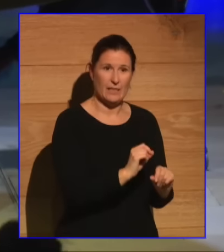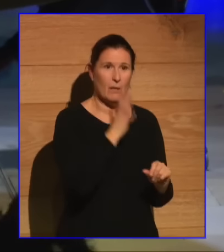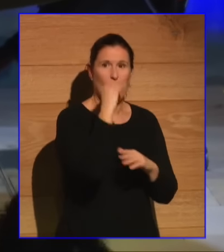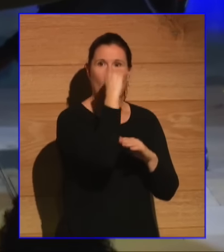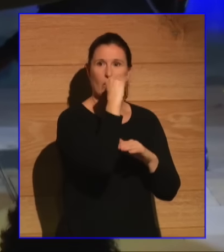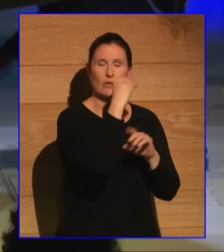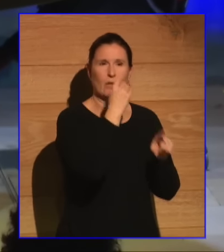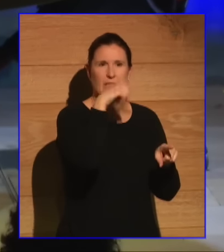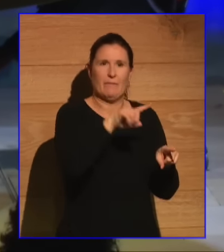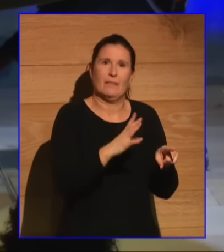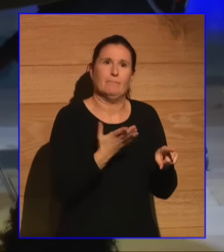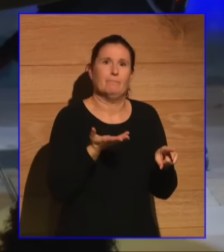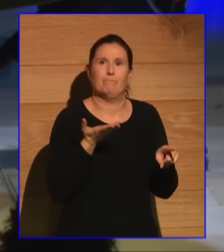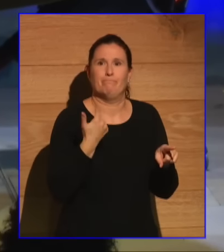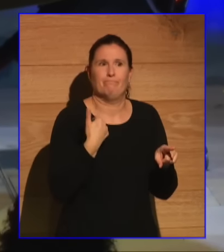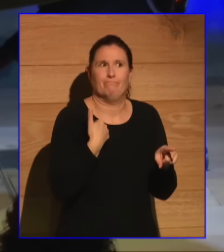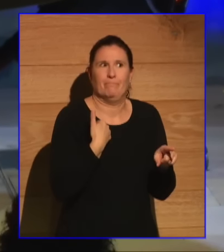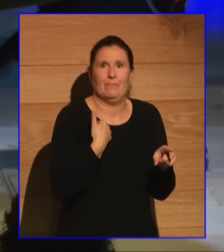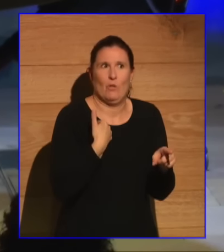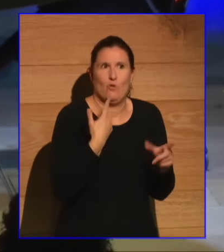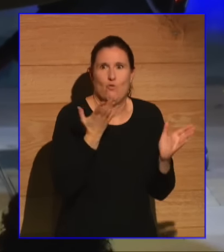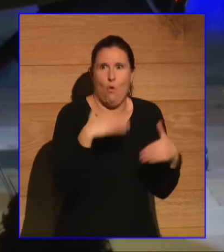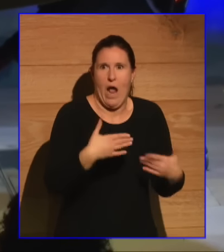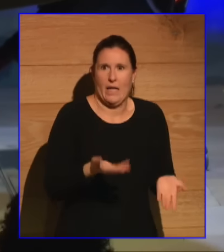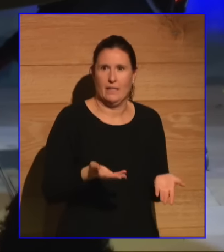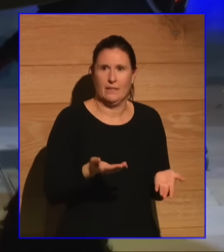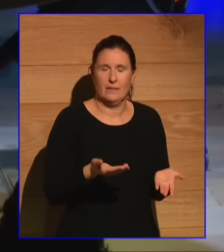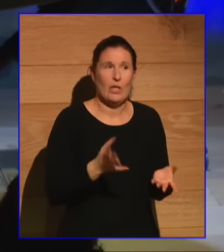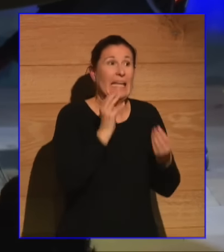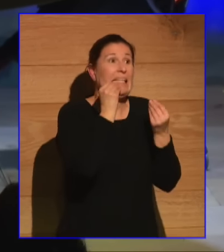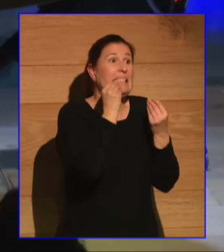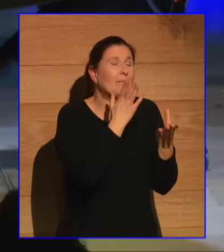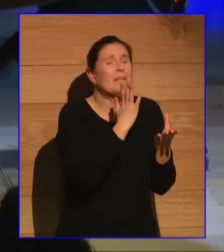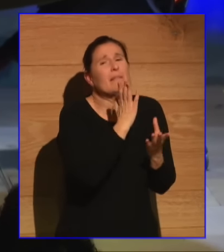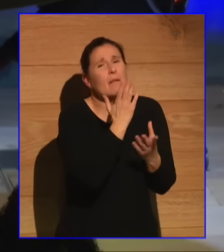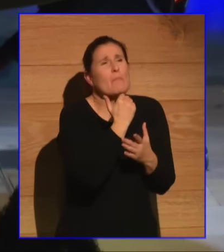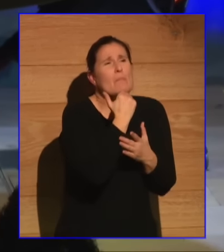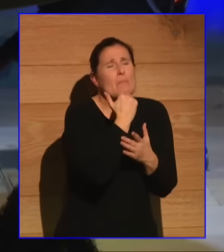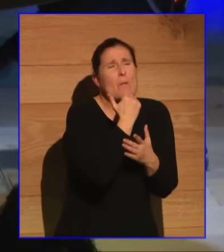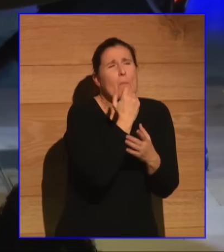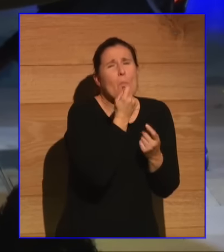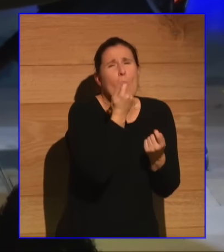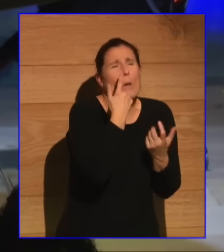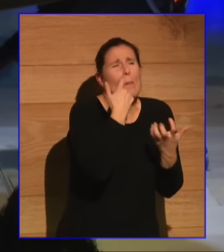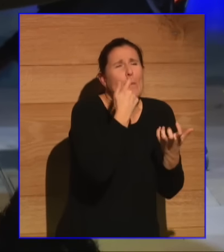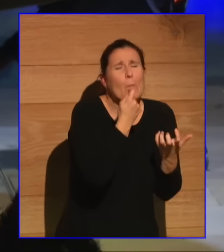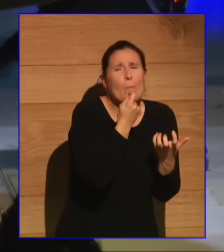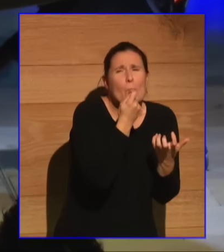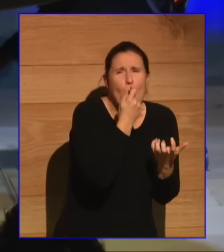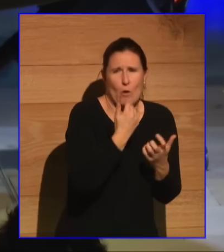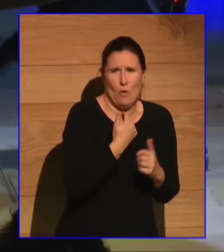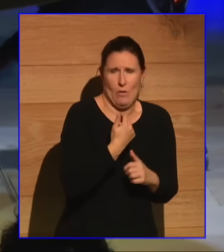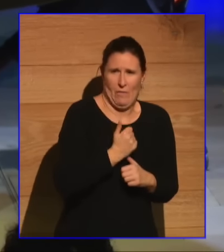dinosaurios, sabes que no están, o sea, que no existen. Entonces, que está bien que te los den un poco falseado. O sea, que Spielberg te lo dé un poquito